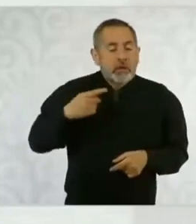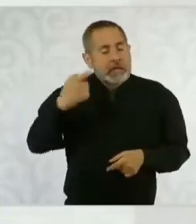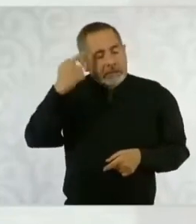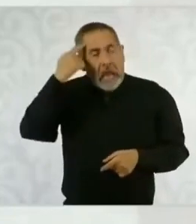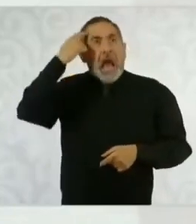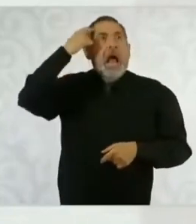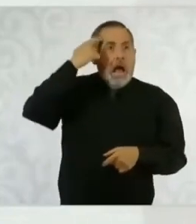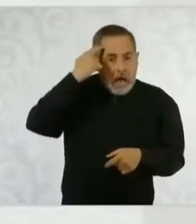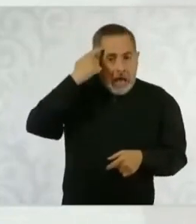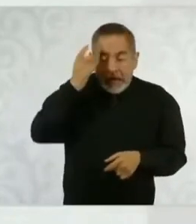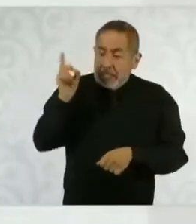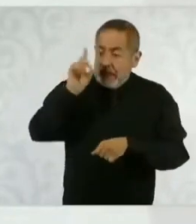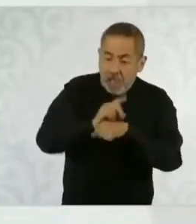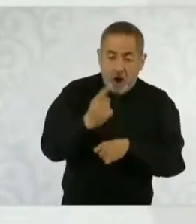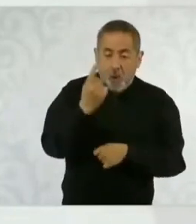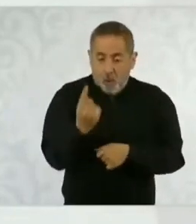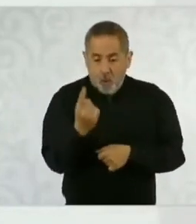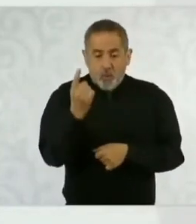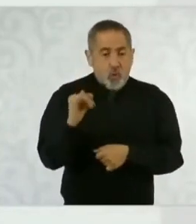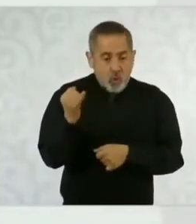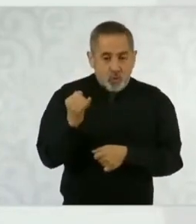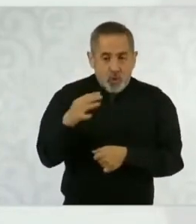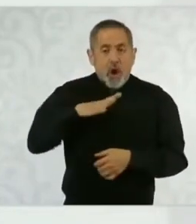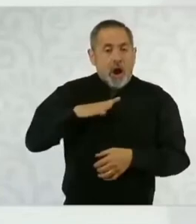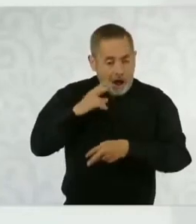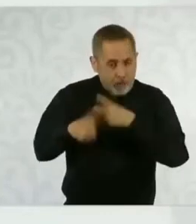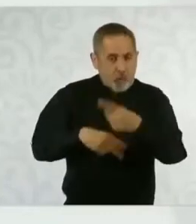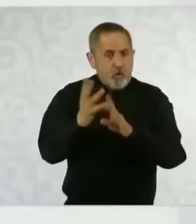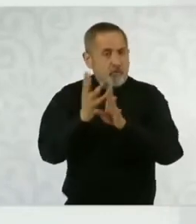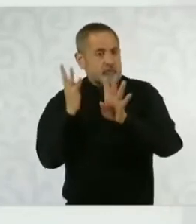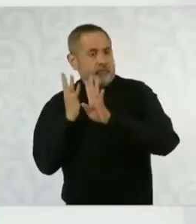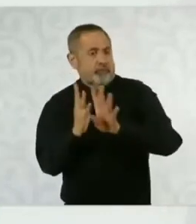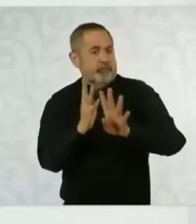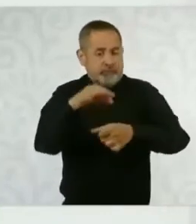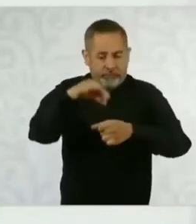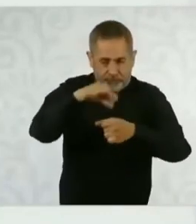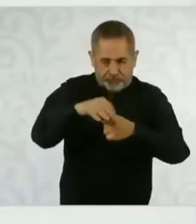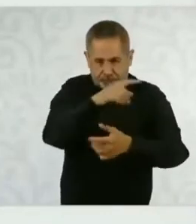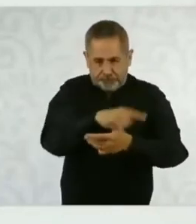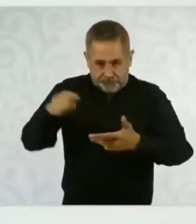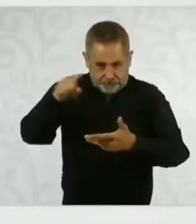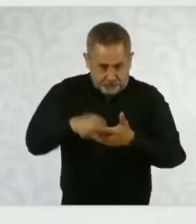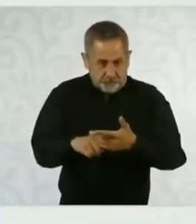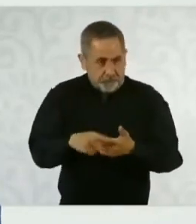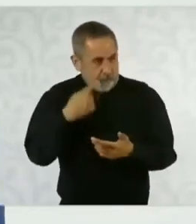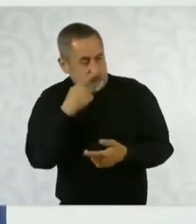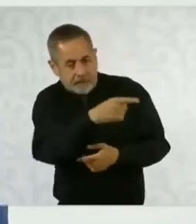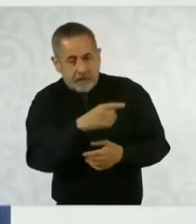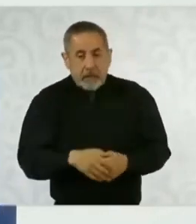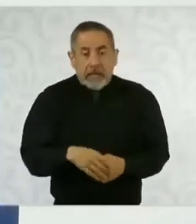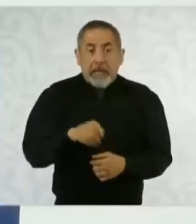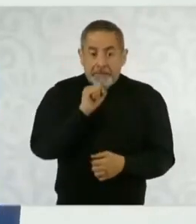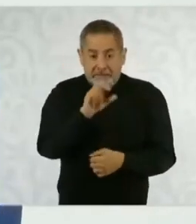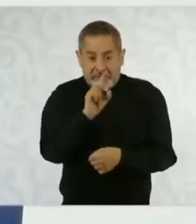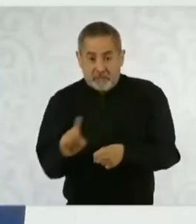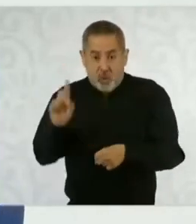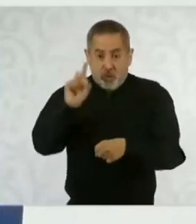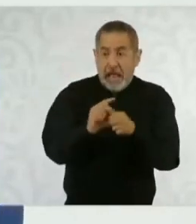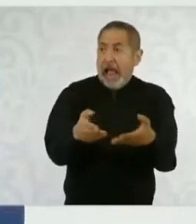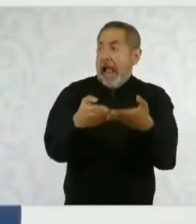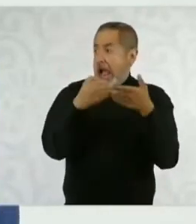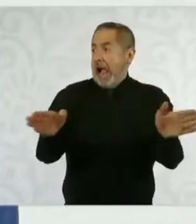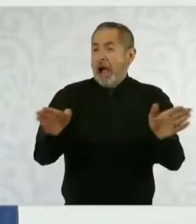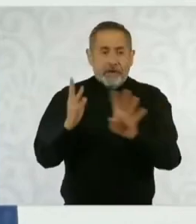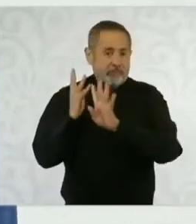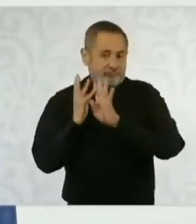hay elección, que haya transparencia durante el proceso, que se esté